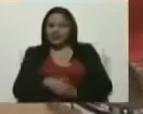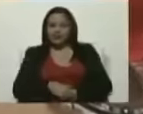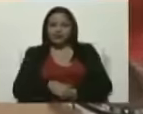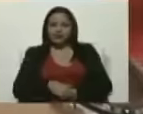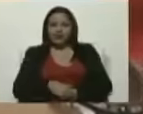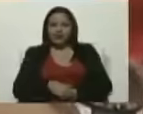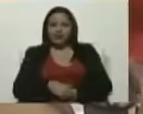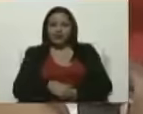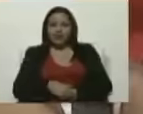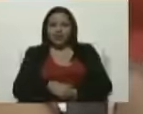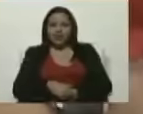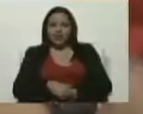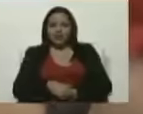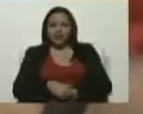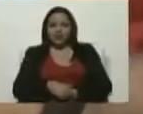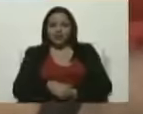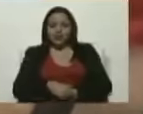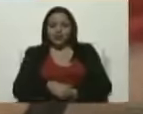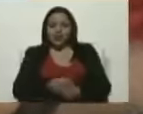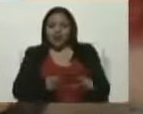Arriba y a la izquierda, en la sonrisa,